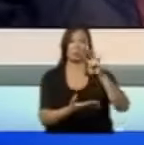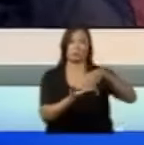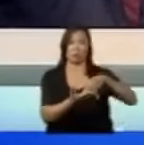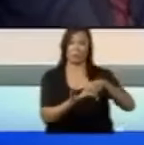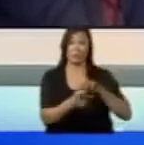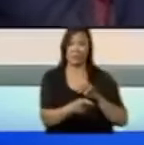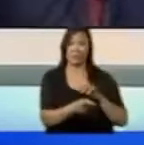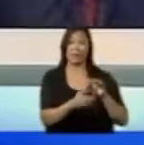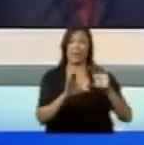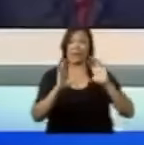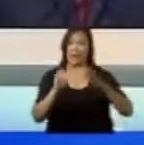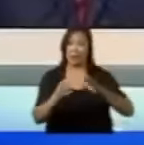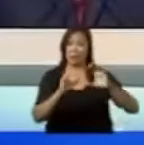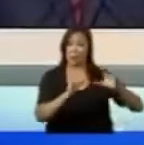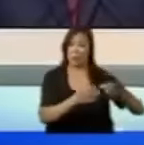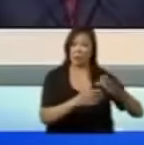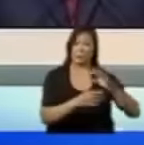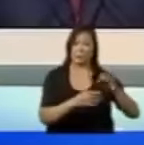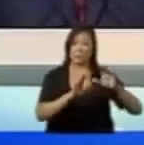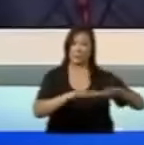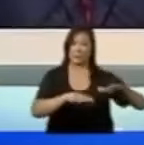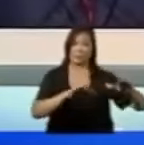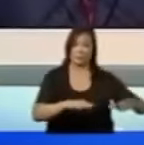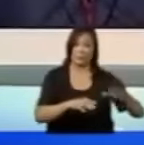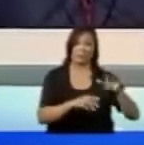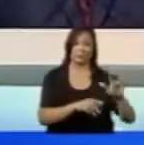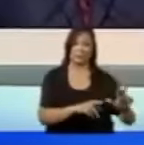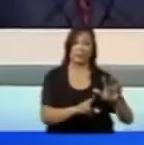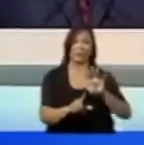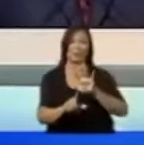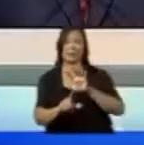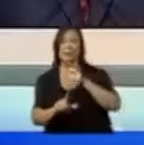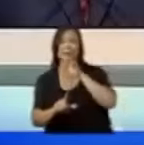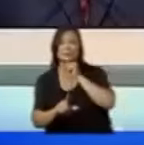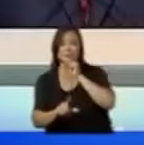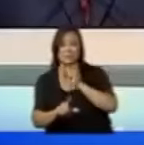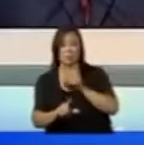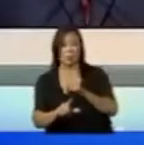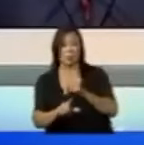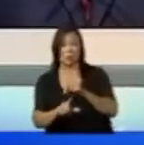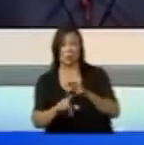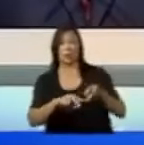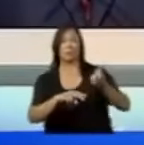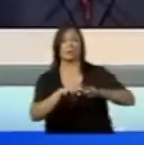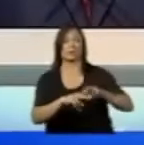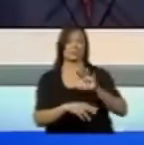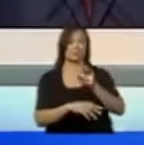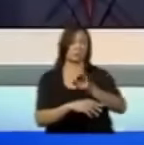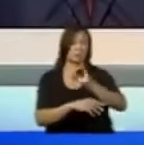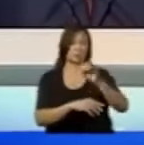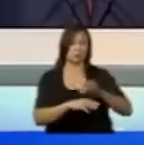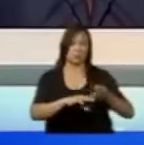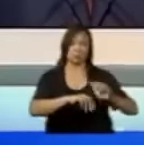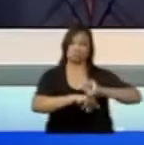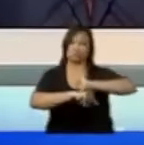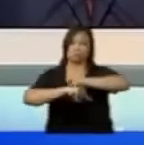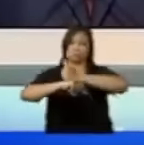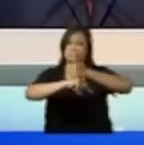4.000 aulas para niños y niñas de 3 a 5 años, que lo hemos aumentado en más de un